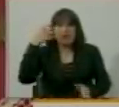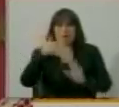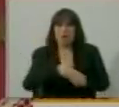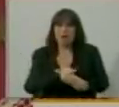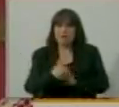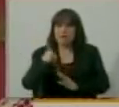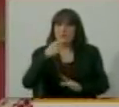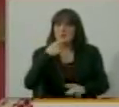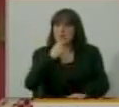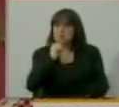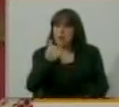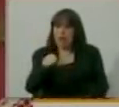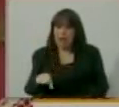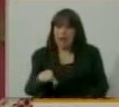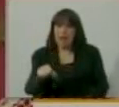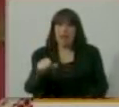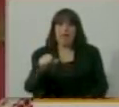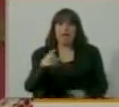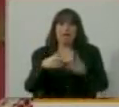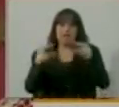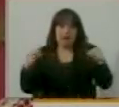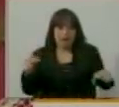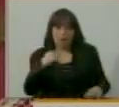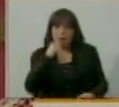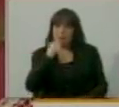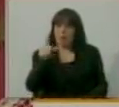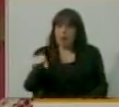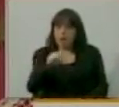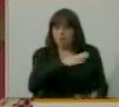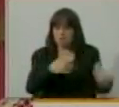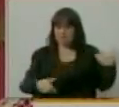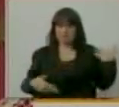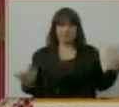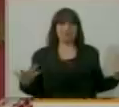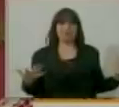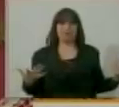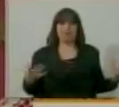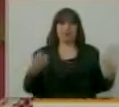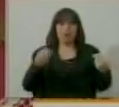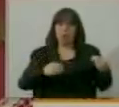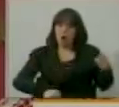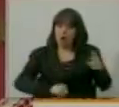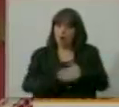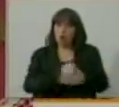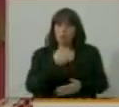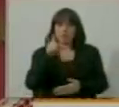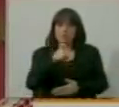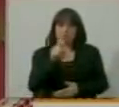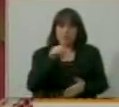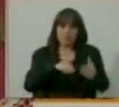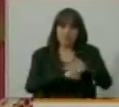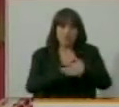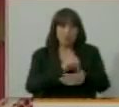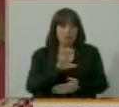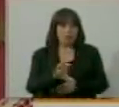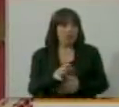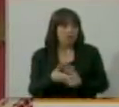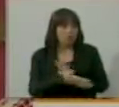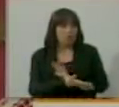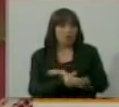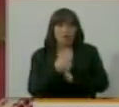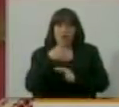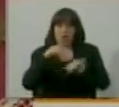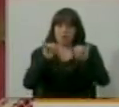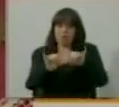Ortega. ¿No ven cómo la jerarquía eclesiástica está montada en un golpe de Estado? ¿No ve que es el mismo método que utilizaron